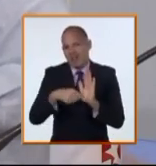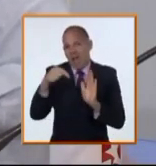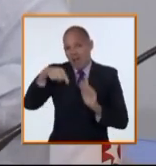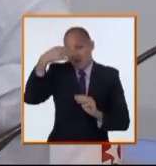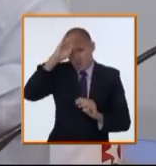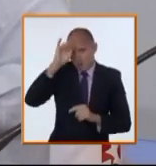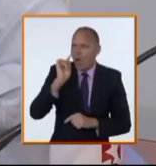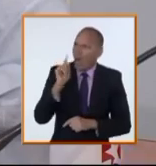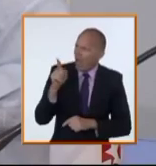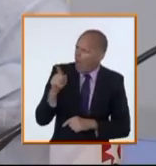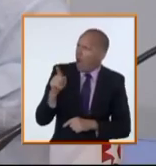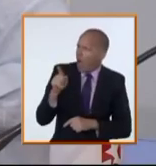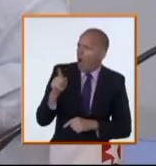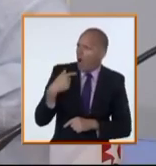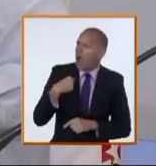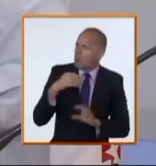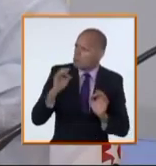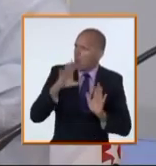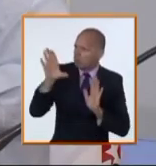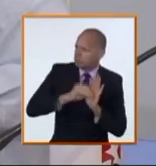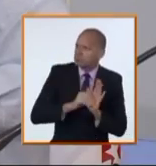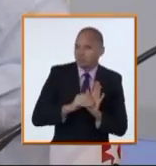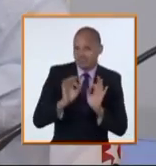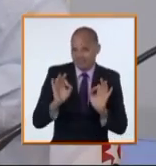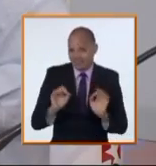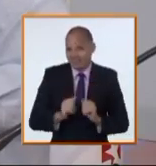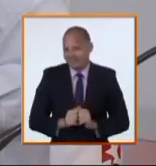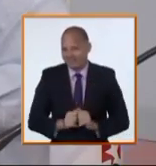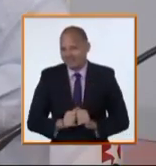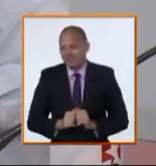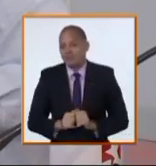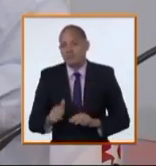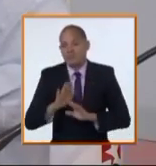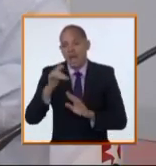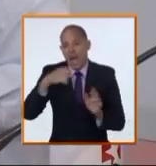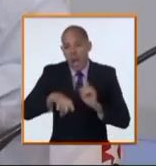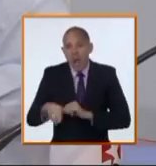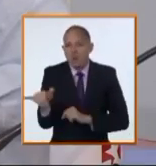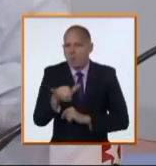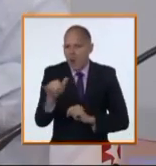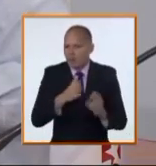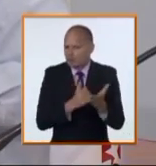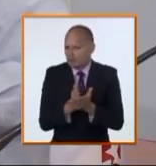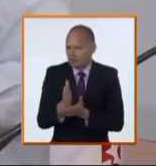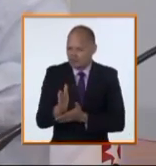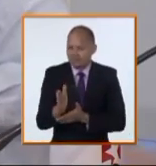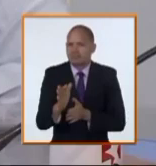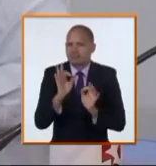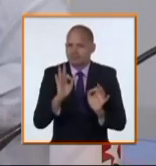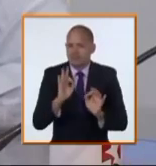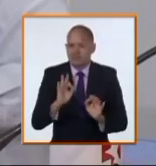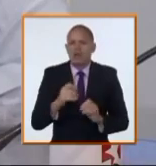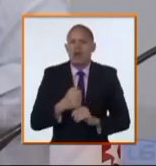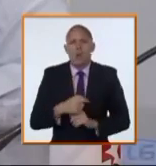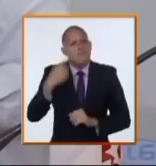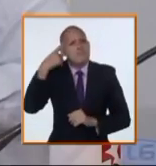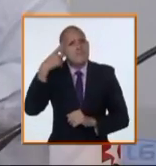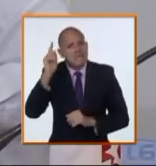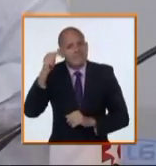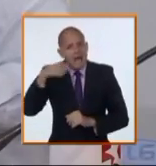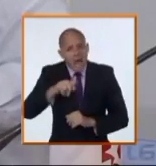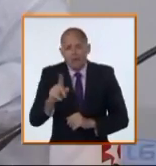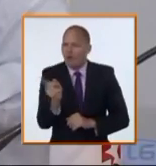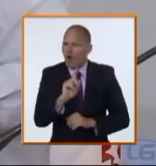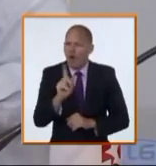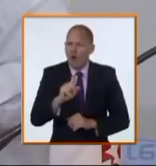el turismo internacional ciertamente hace uso de los pagos electrónicos desde muchos años y es una exigencia es